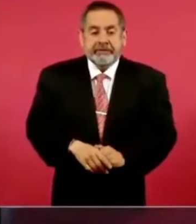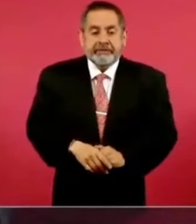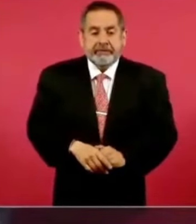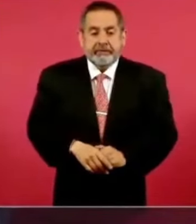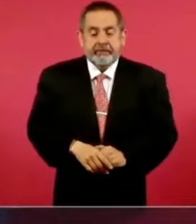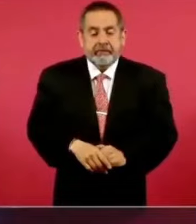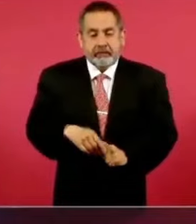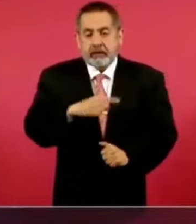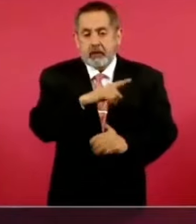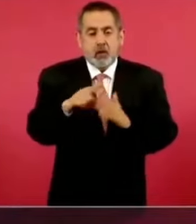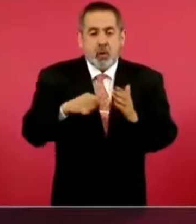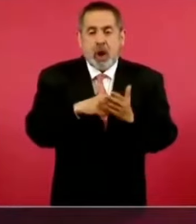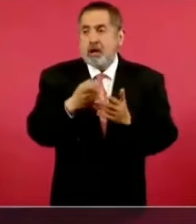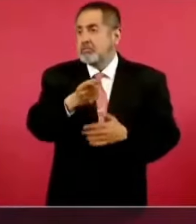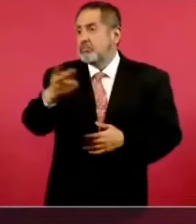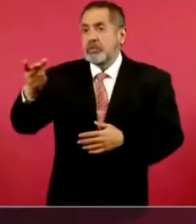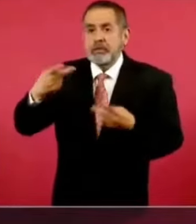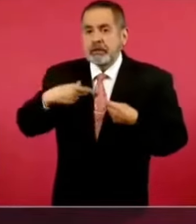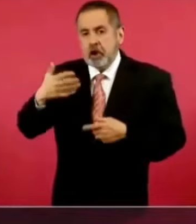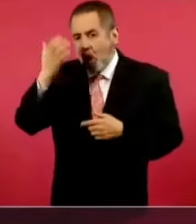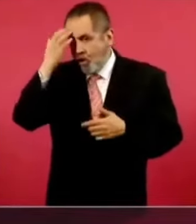Y es un sitio poco conocido